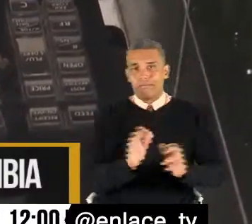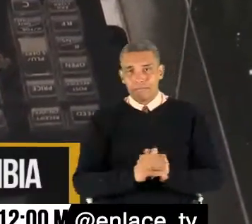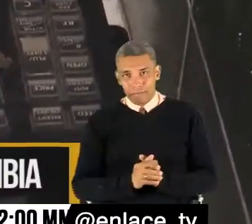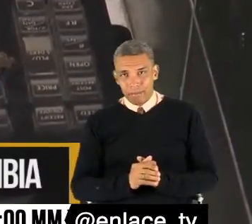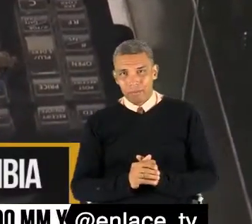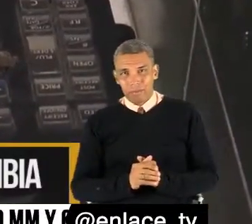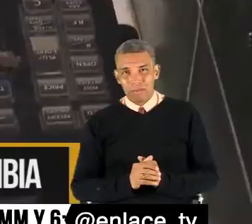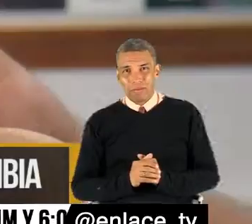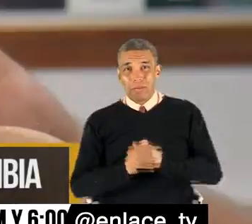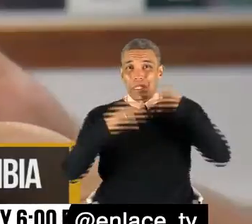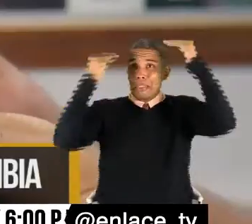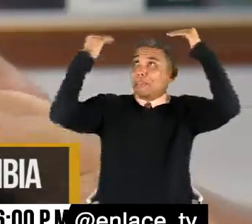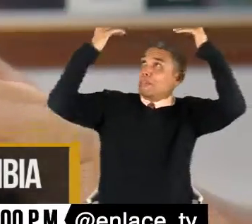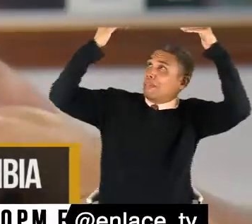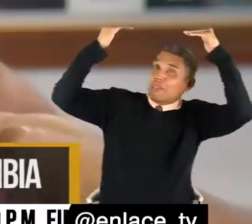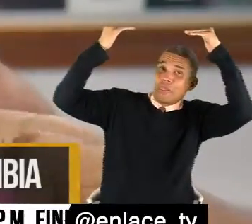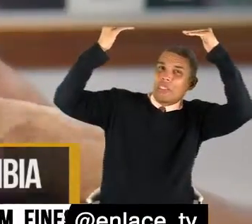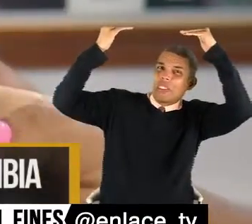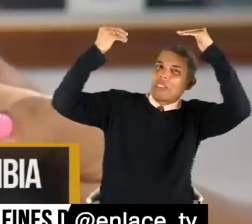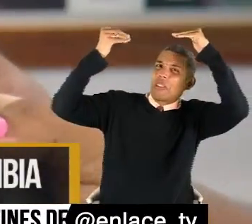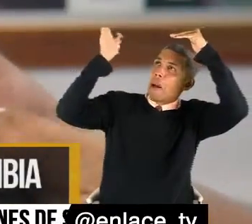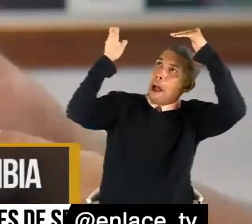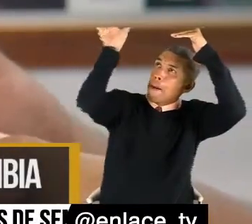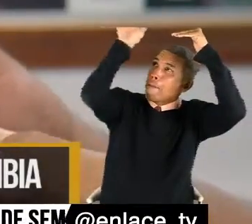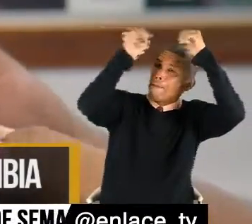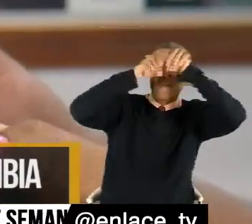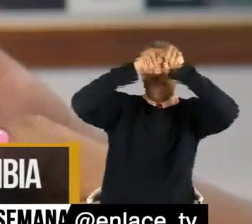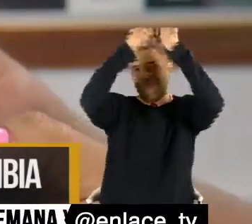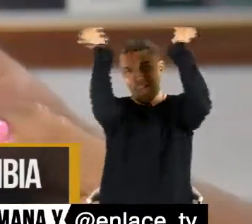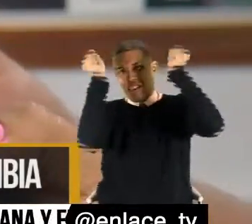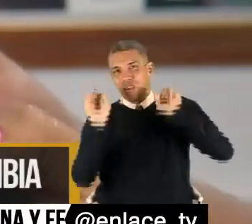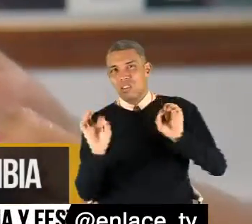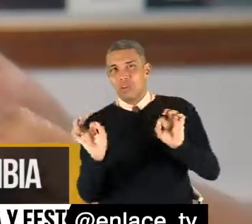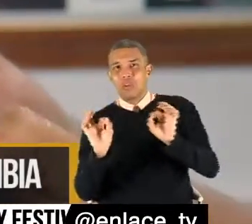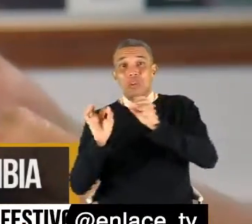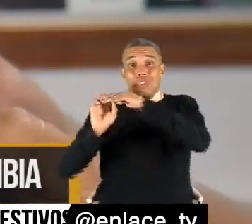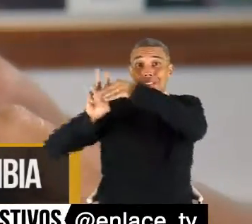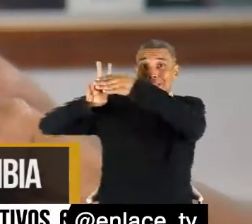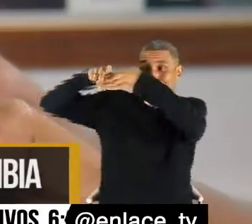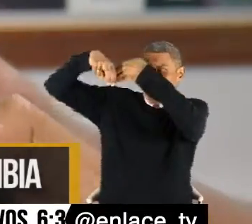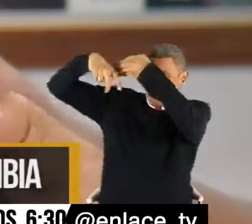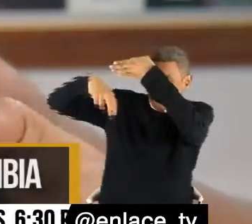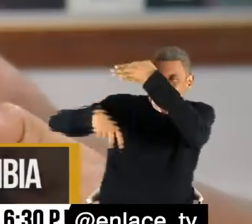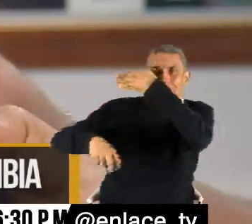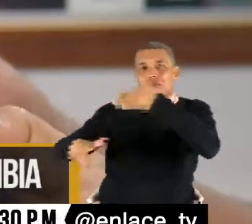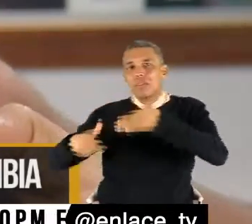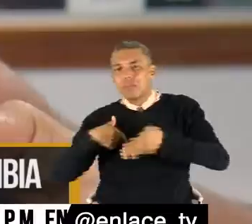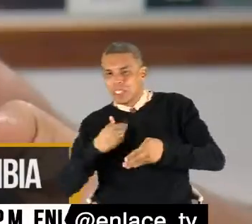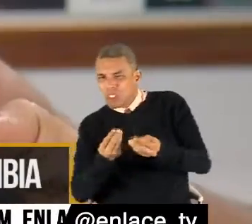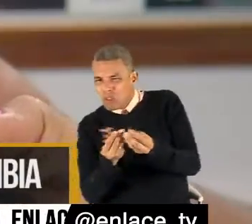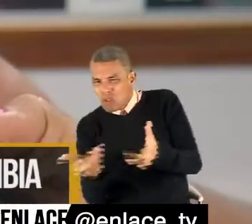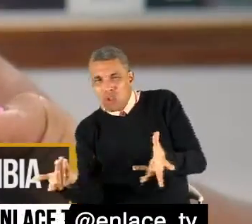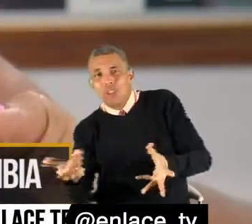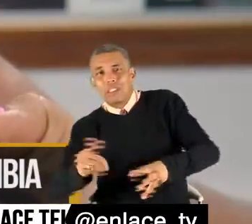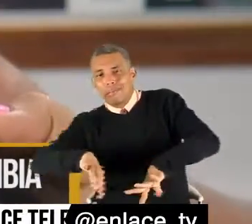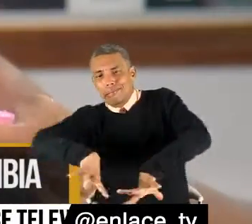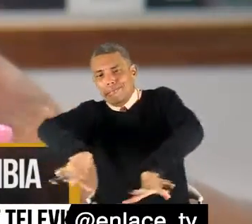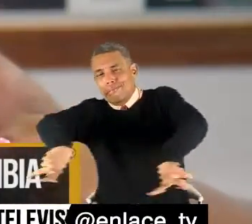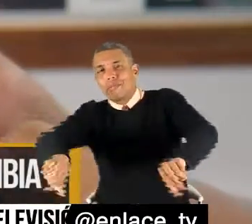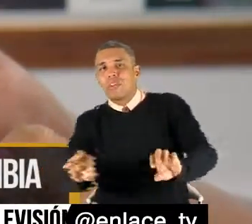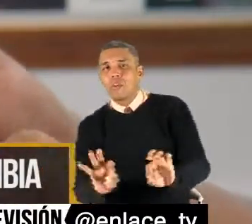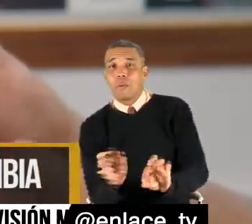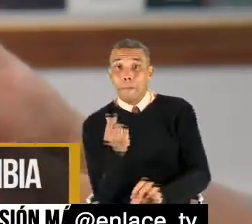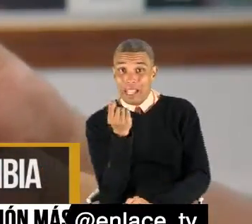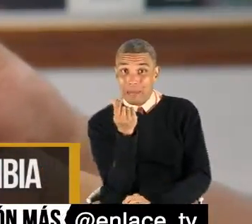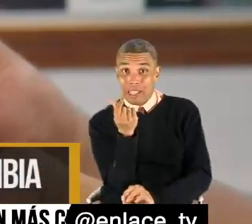los techos rotos y se llevaron algunas mercancías que tenemos dentro del local y el efectivo que se maneja